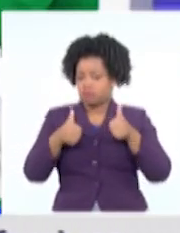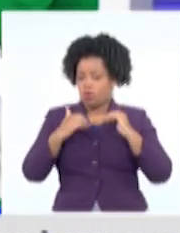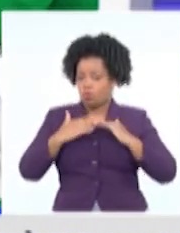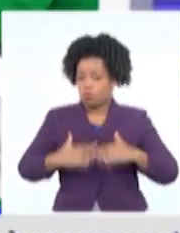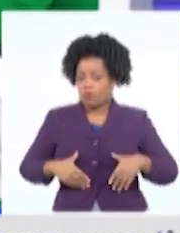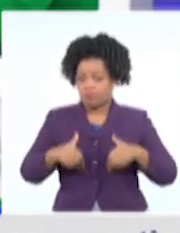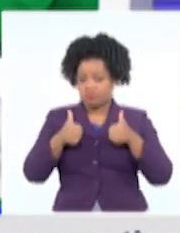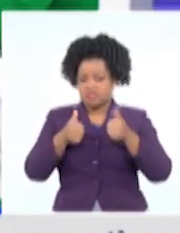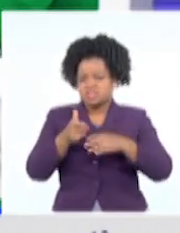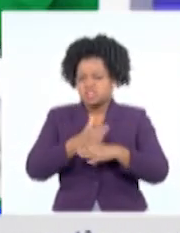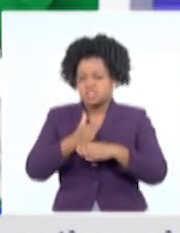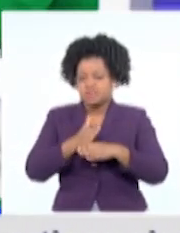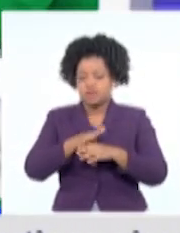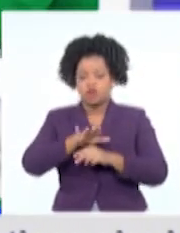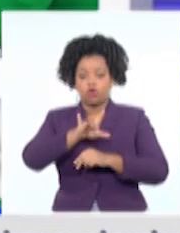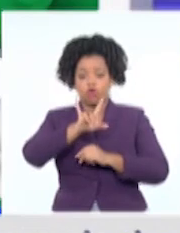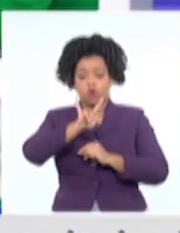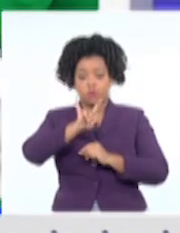hablando del